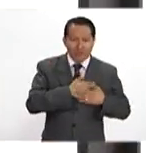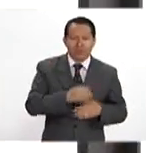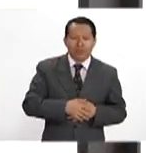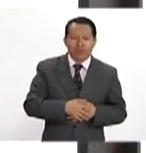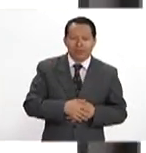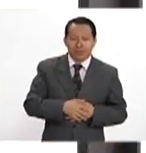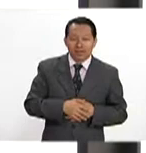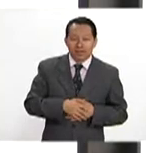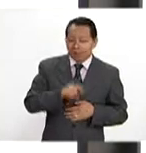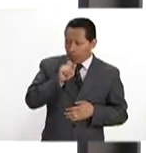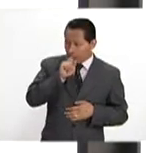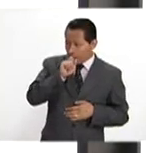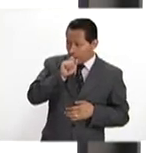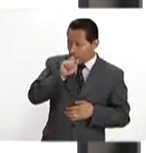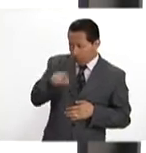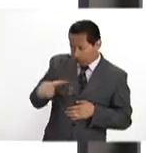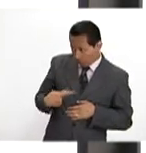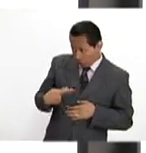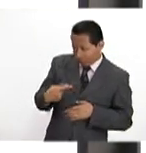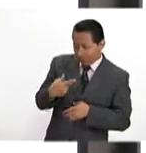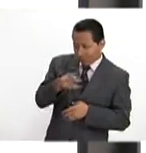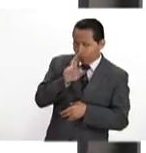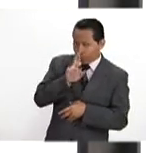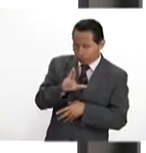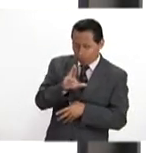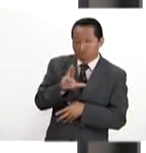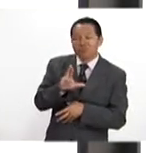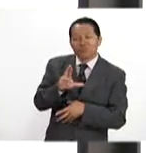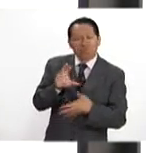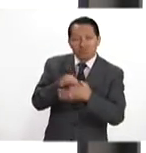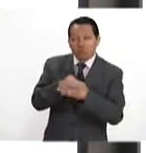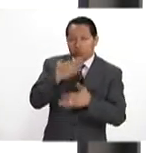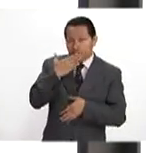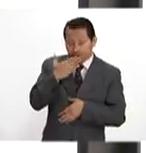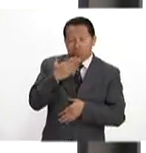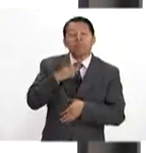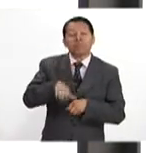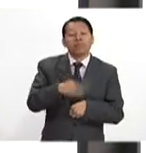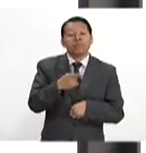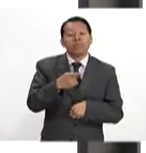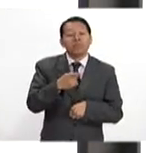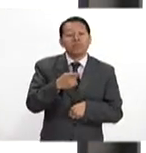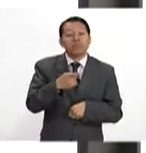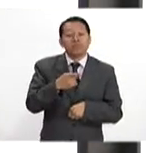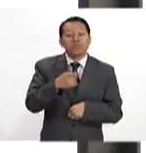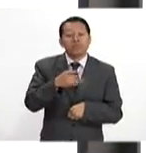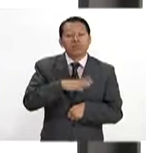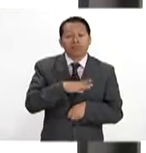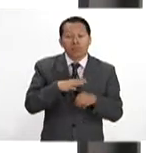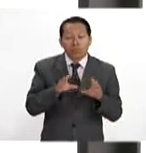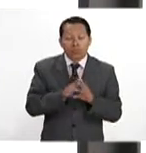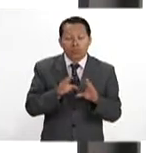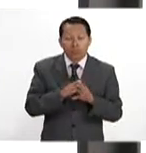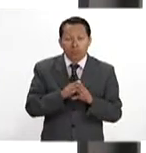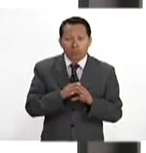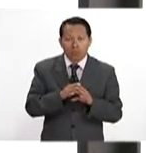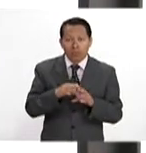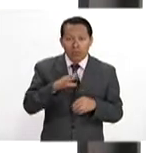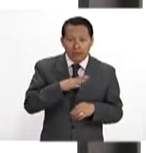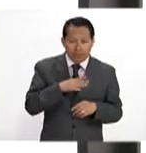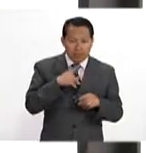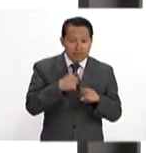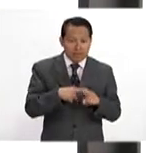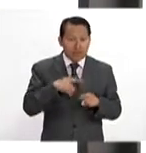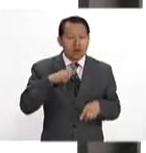estás haciendo. Es precisamente eso. La Secretaría lo que busca es exaltar estos orgullos